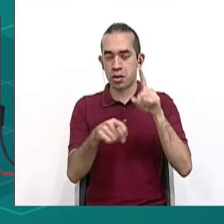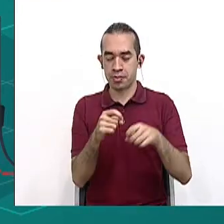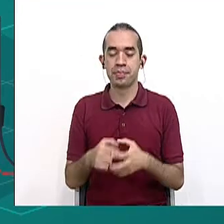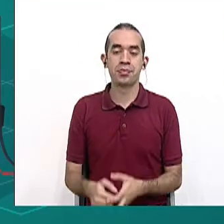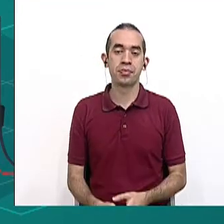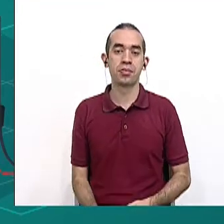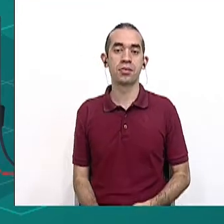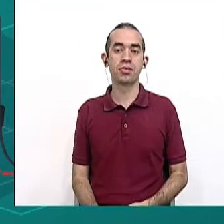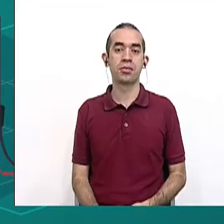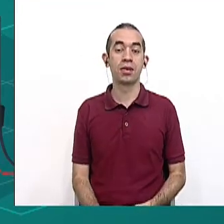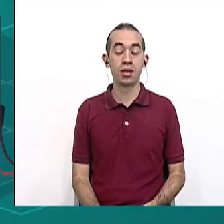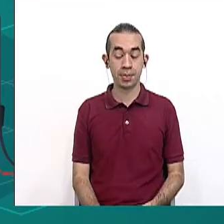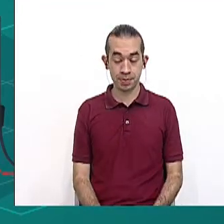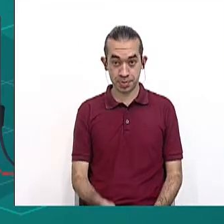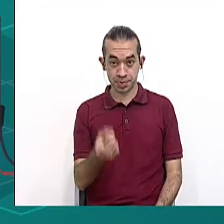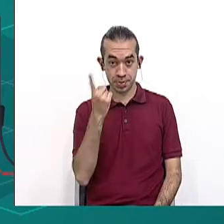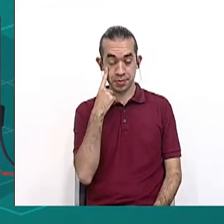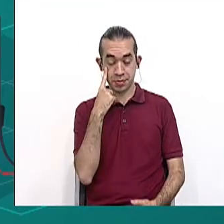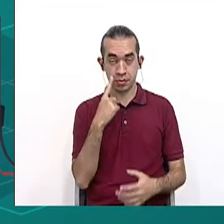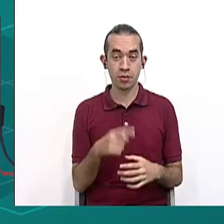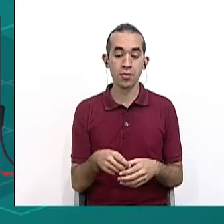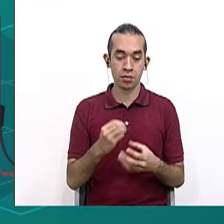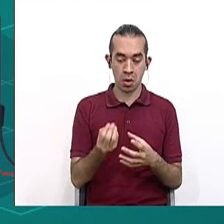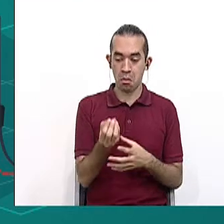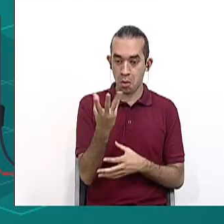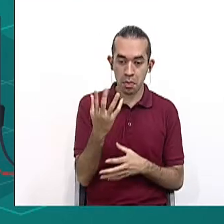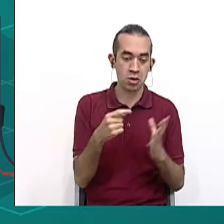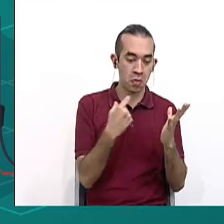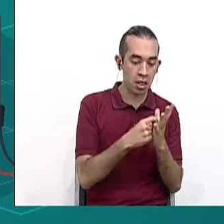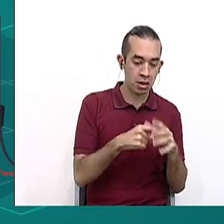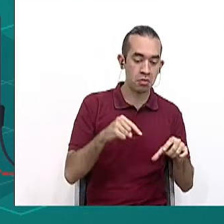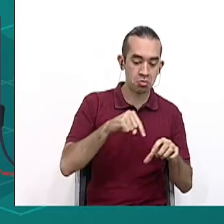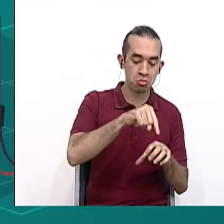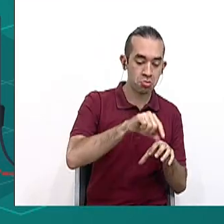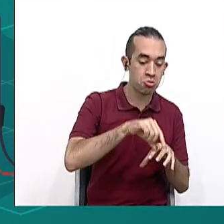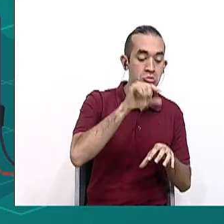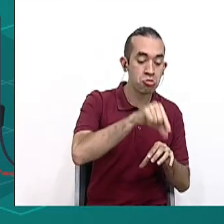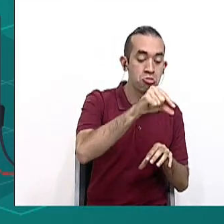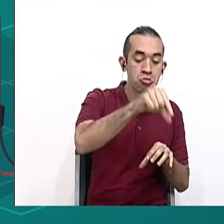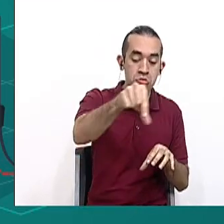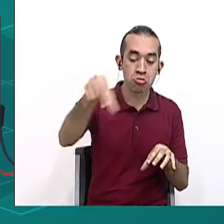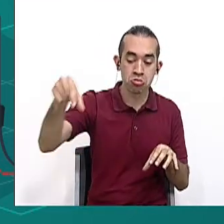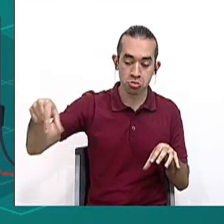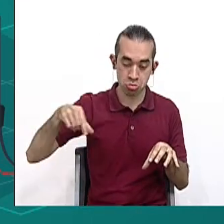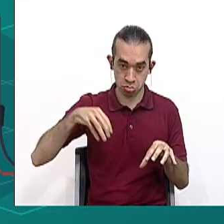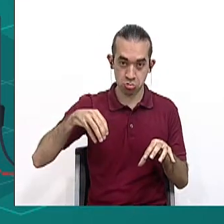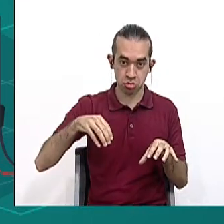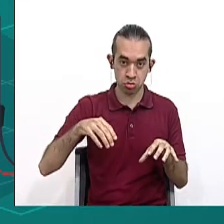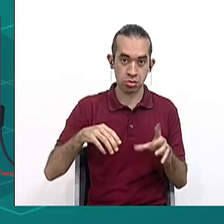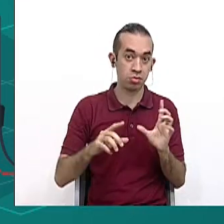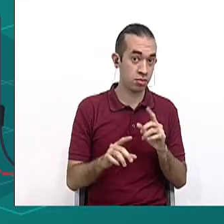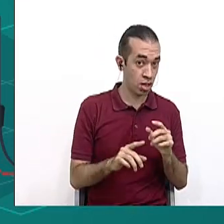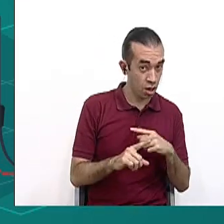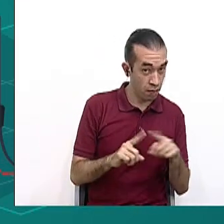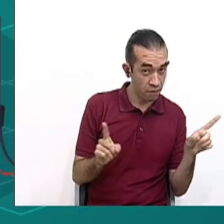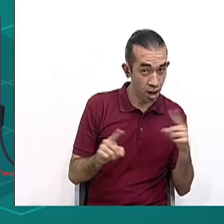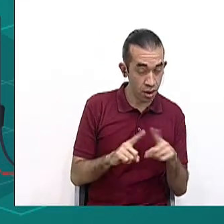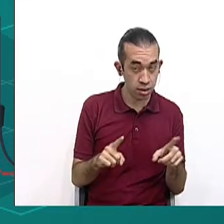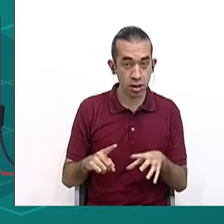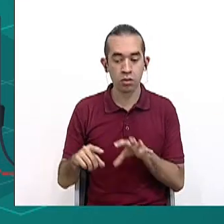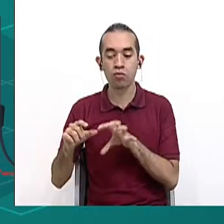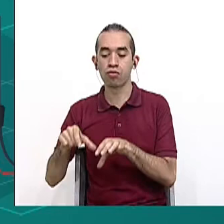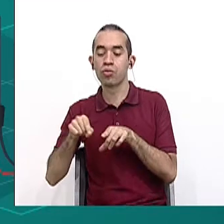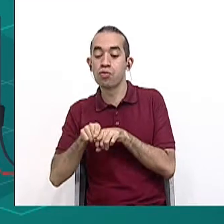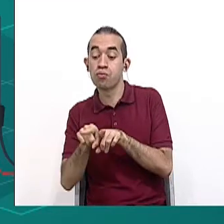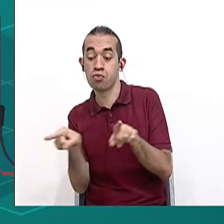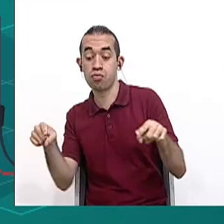un circuito en serie y un circuito en paralelo. Facilísimo, ¿cierto? Bueno, yo espero que ya más o menos conozcan las diferencias